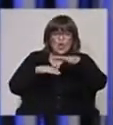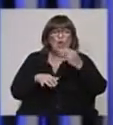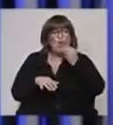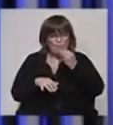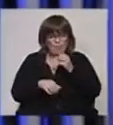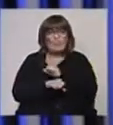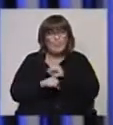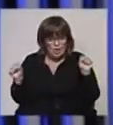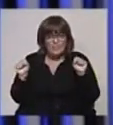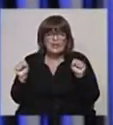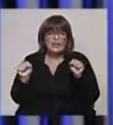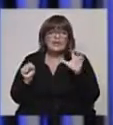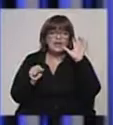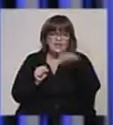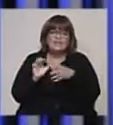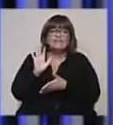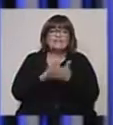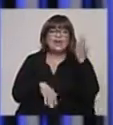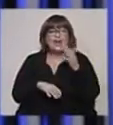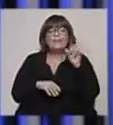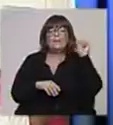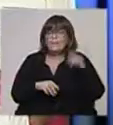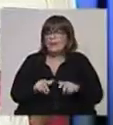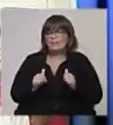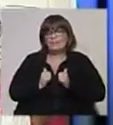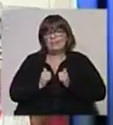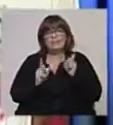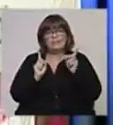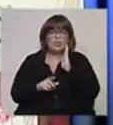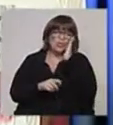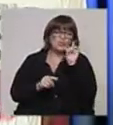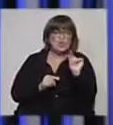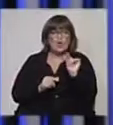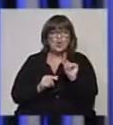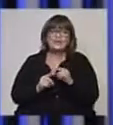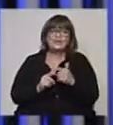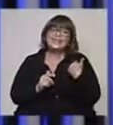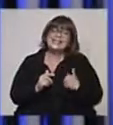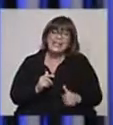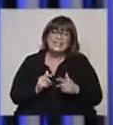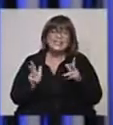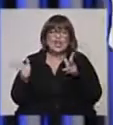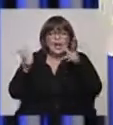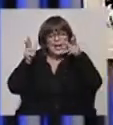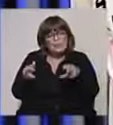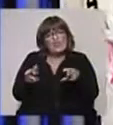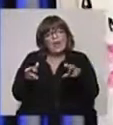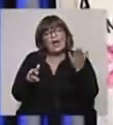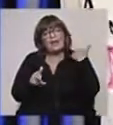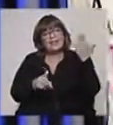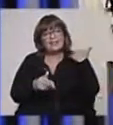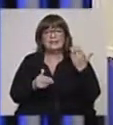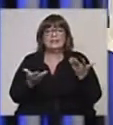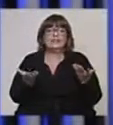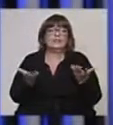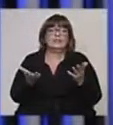lugar donde uno puede ir y hacerse un gran plan. Sí, una siestita, incluso si no te extraño, gusta. Extraño, extraño esa época. Extraño la época. Ver, majo. No,